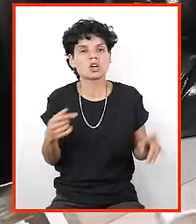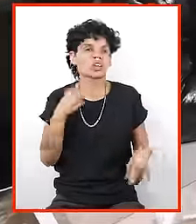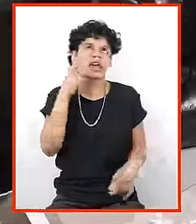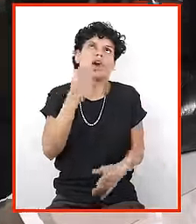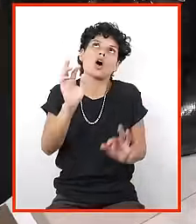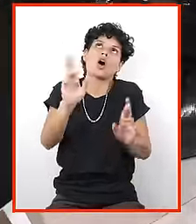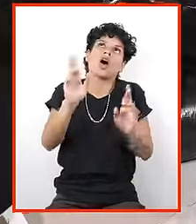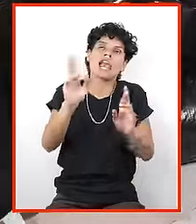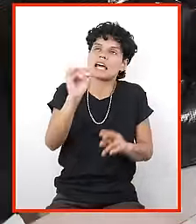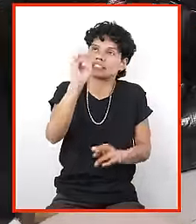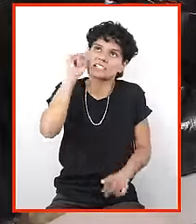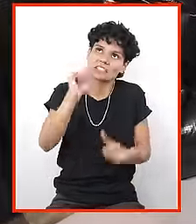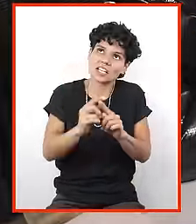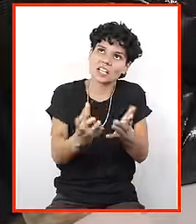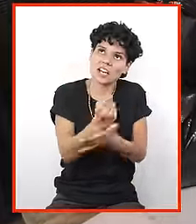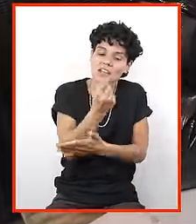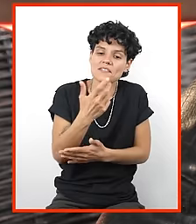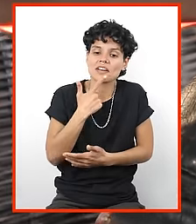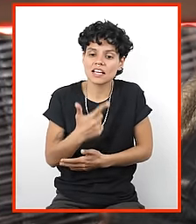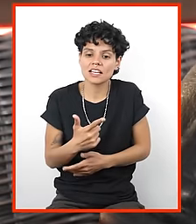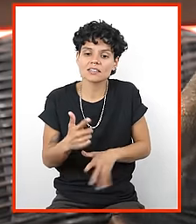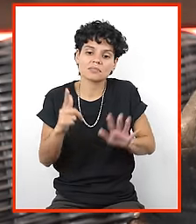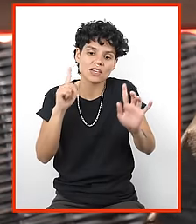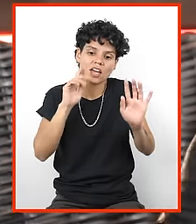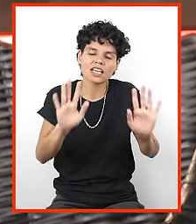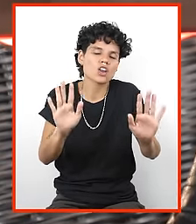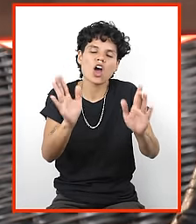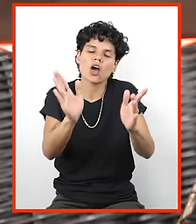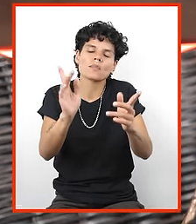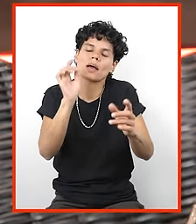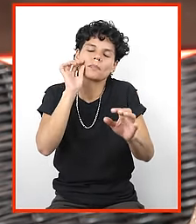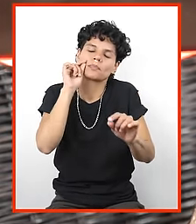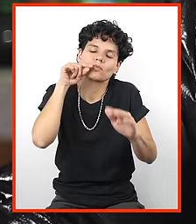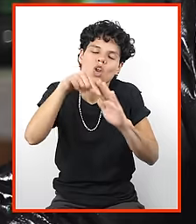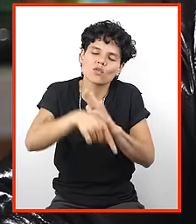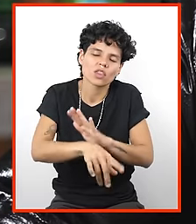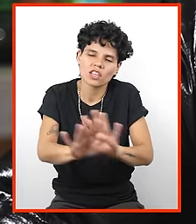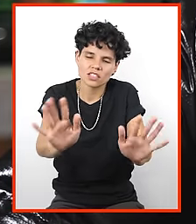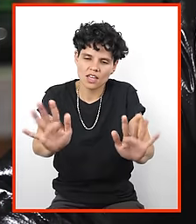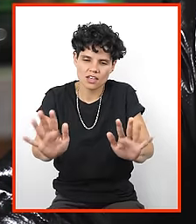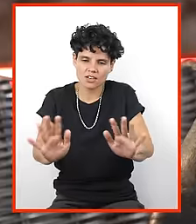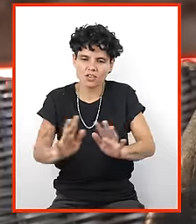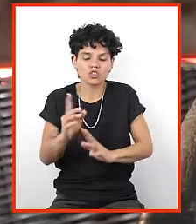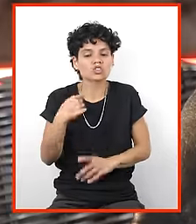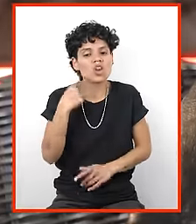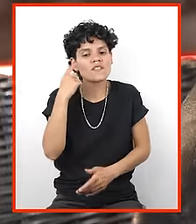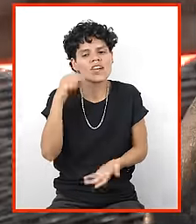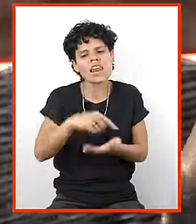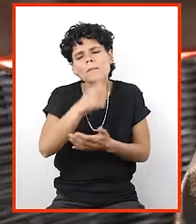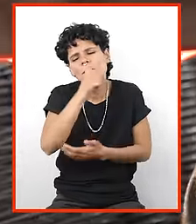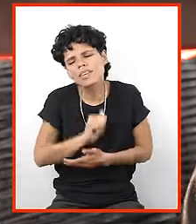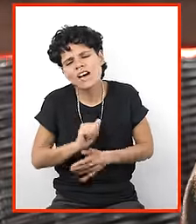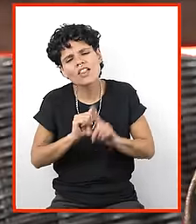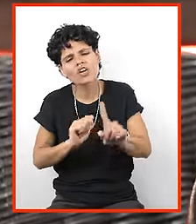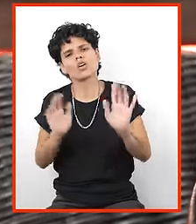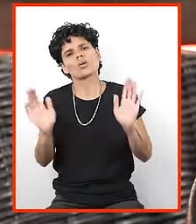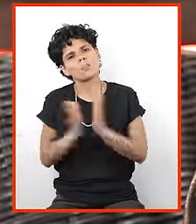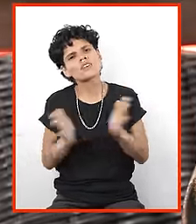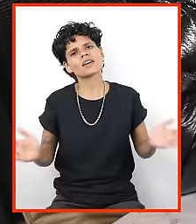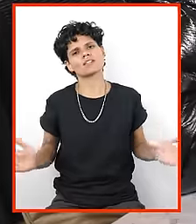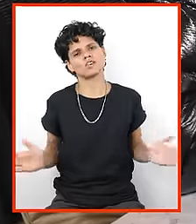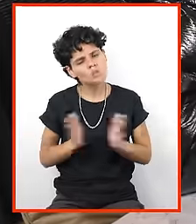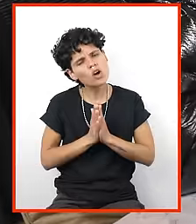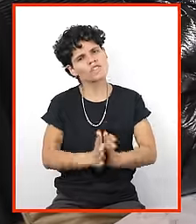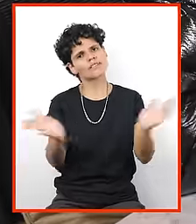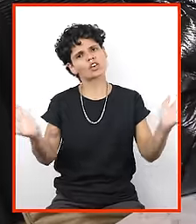ideal, pues, obviamente. Porque si en las finales... De ahí ya no vamos a entrar en detalle. No, pero es que... Yo no vine a hablar de mi vida privada. Julio, por